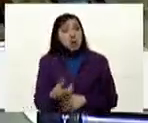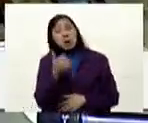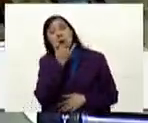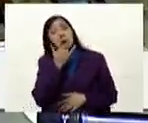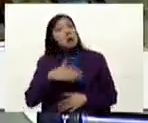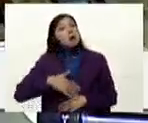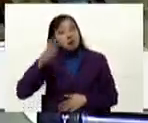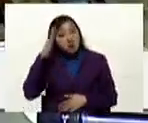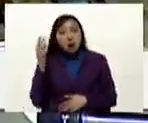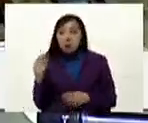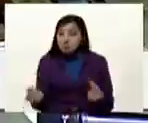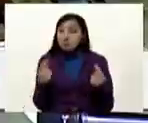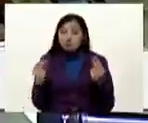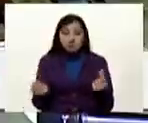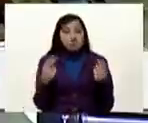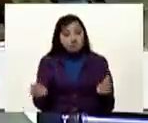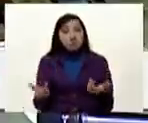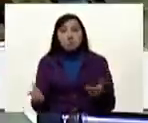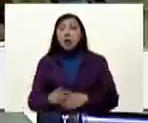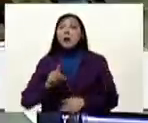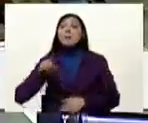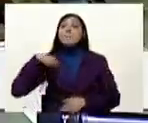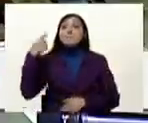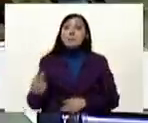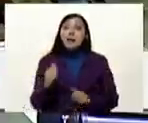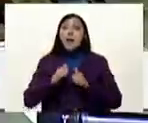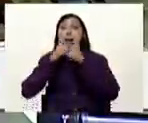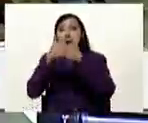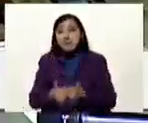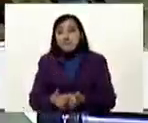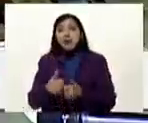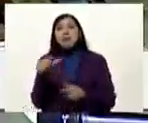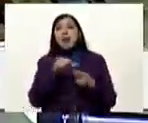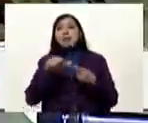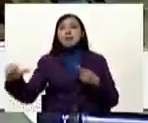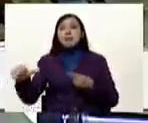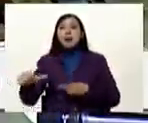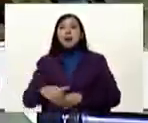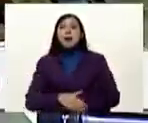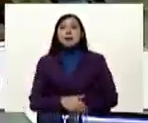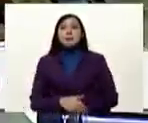Así estoy yo con ustedes. Mañana empieza la semana